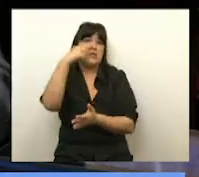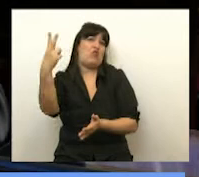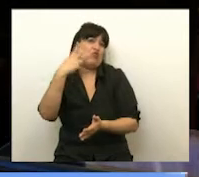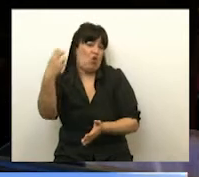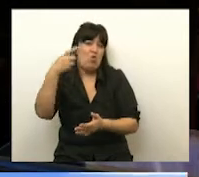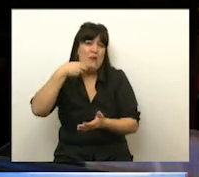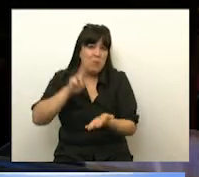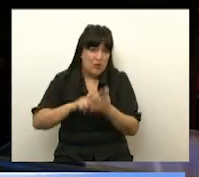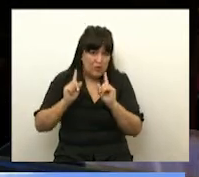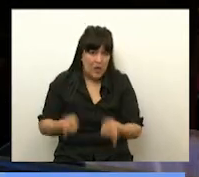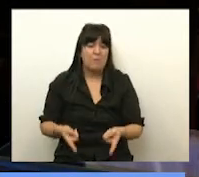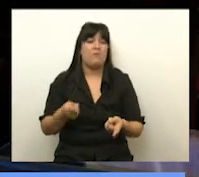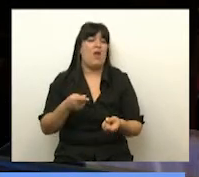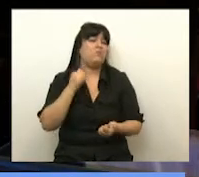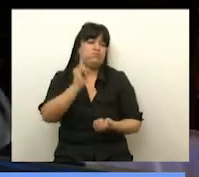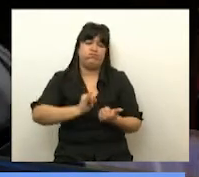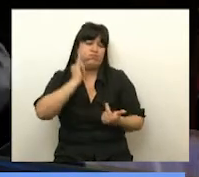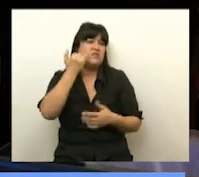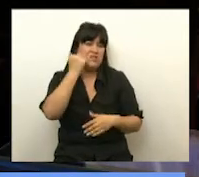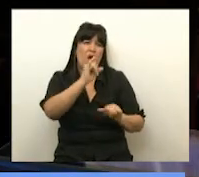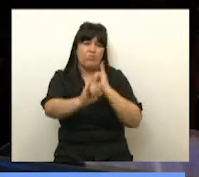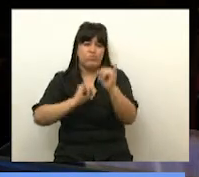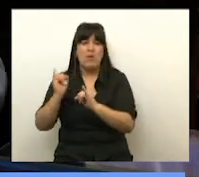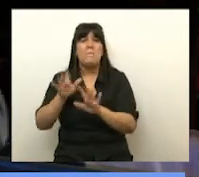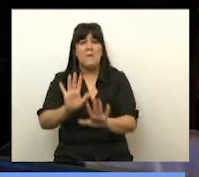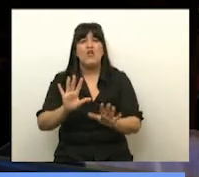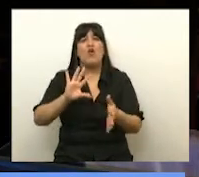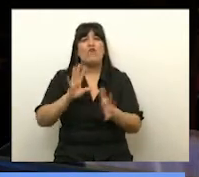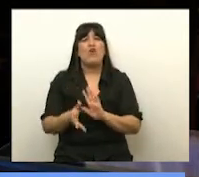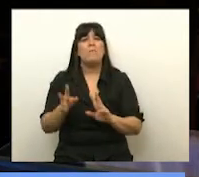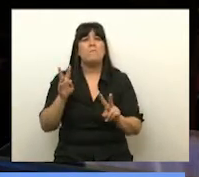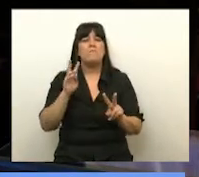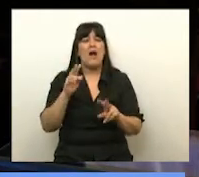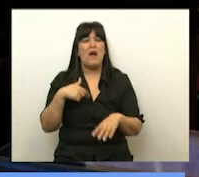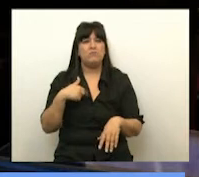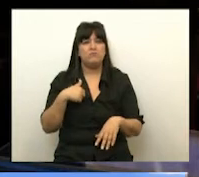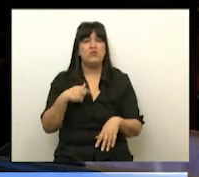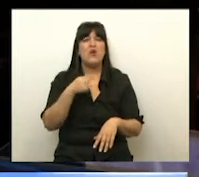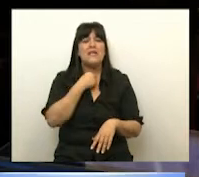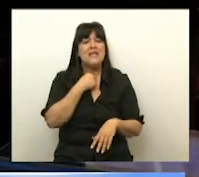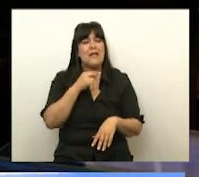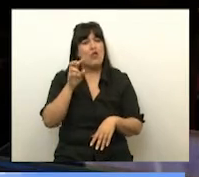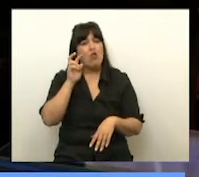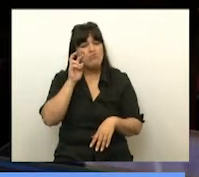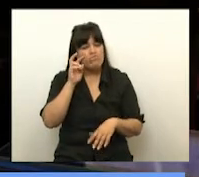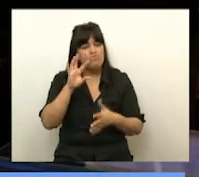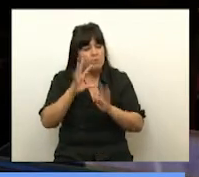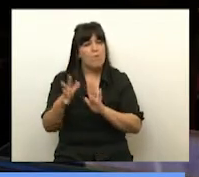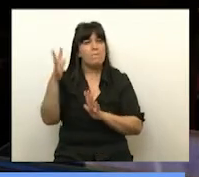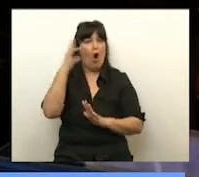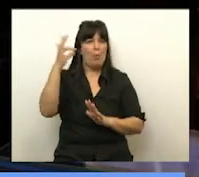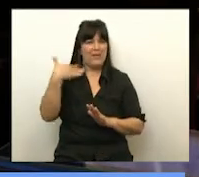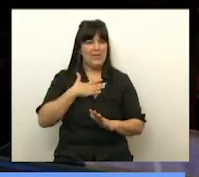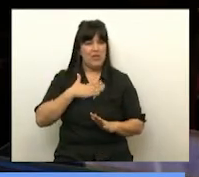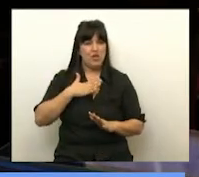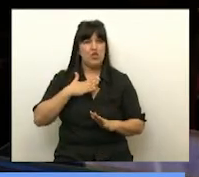hartazgo en el día de hoy. Y quiero cerrar con una mirada todavía mucho más profunda, si se quiere, o por lo menos con una visión